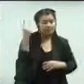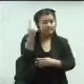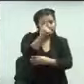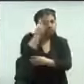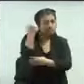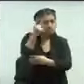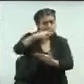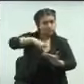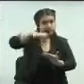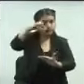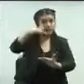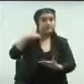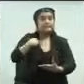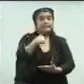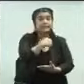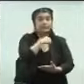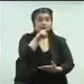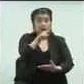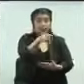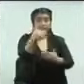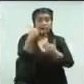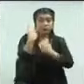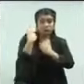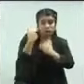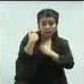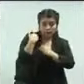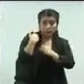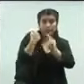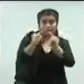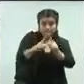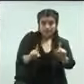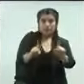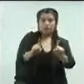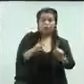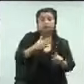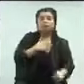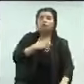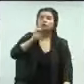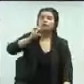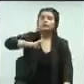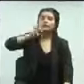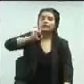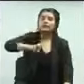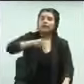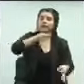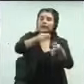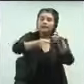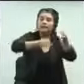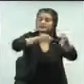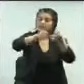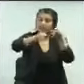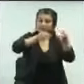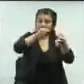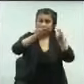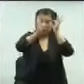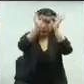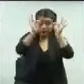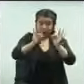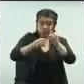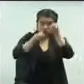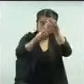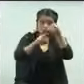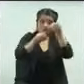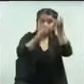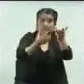la cartera que usted maneja. Pero solo necesito explicarle de manera informativa,